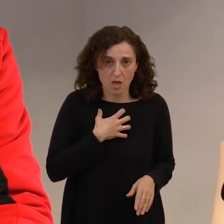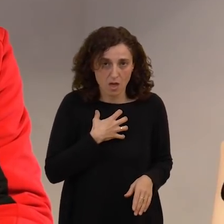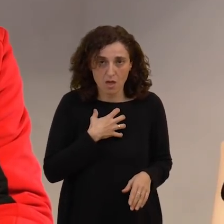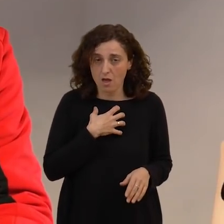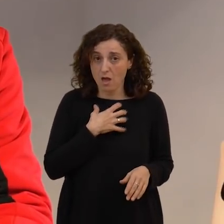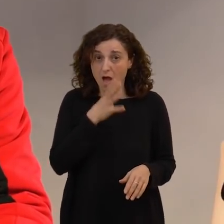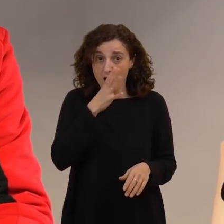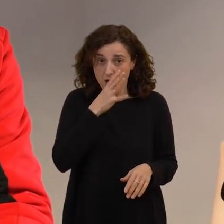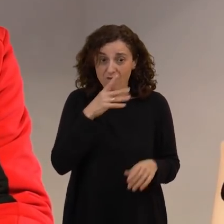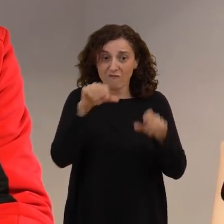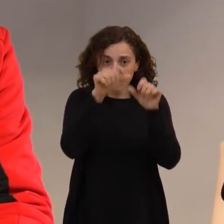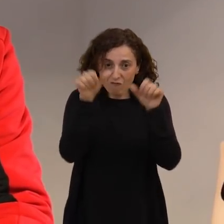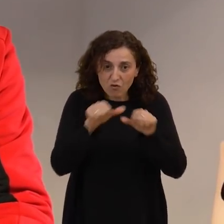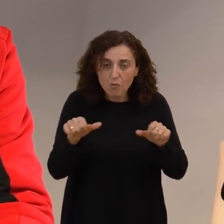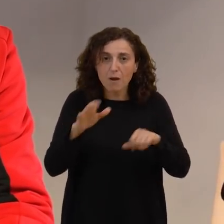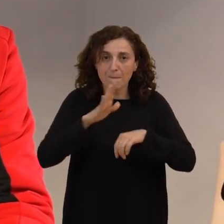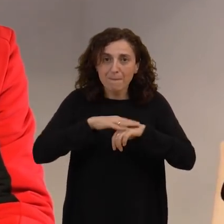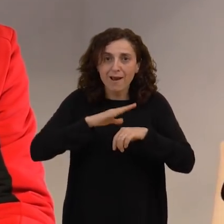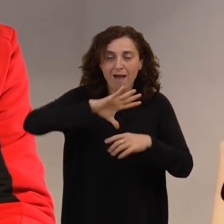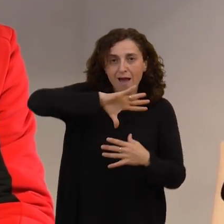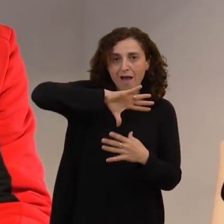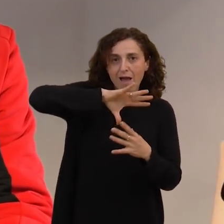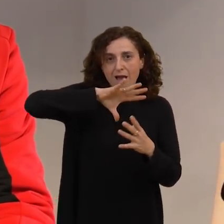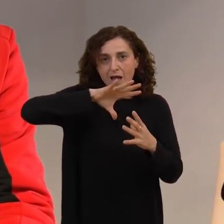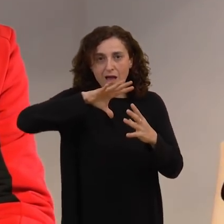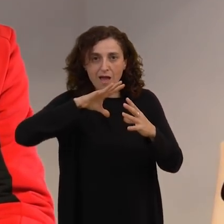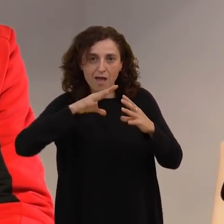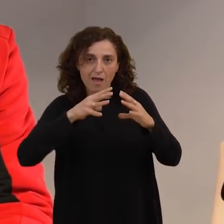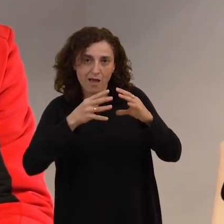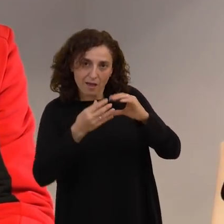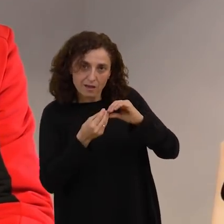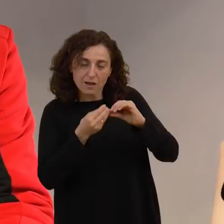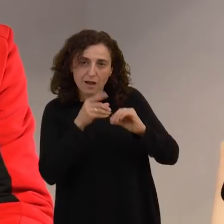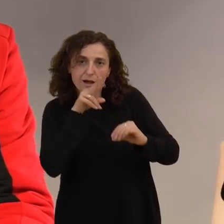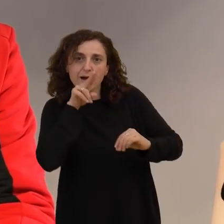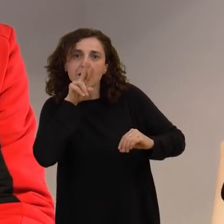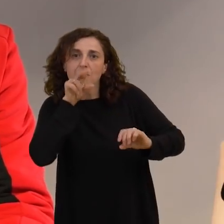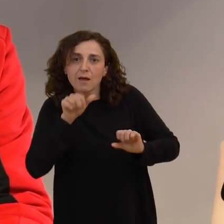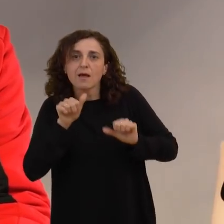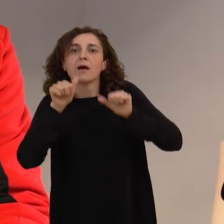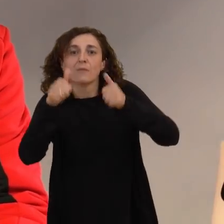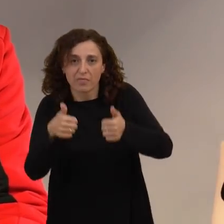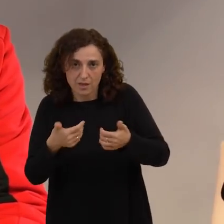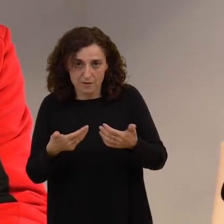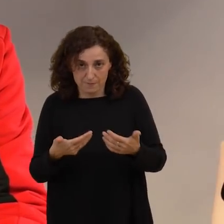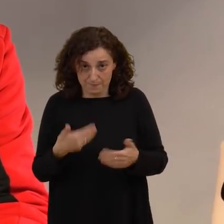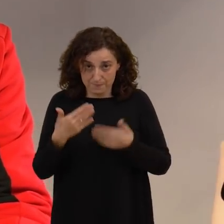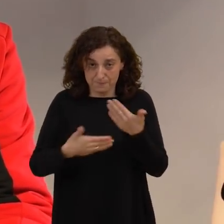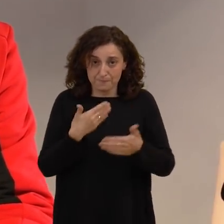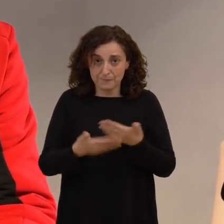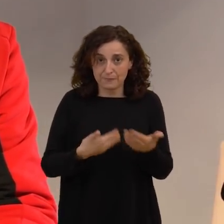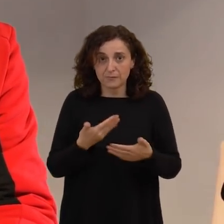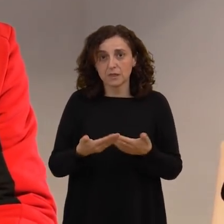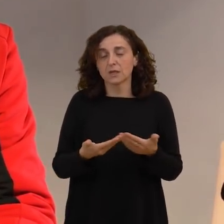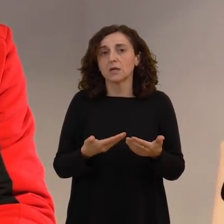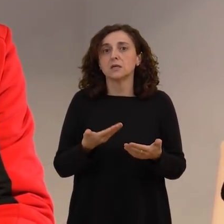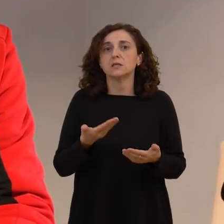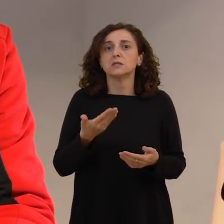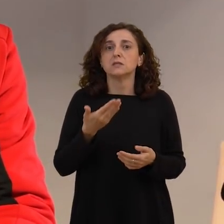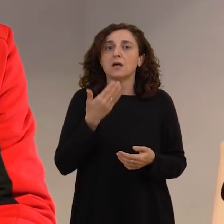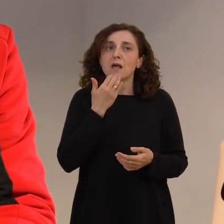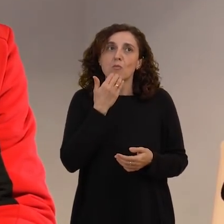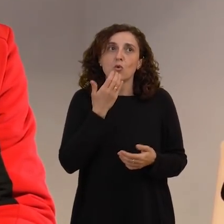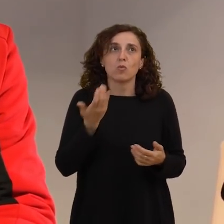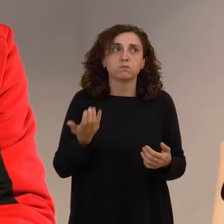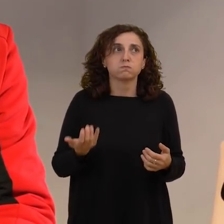que era una forma de irse adaptando a hablar. Tienen un... tienen